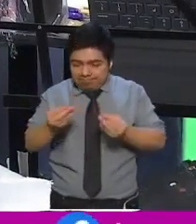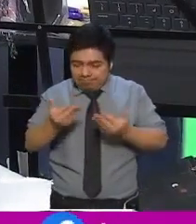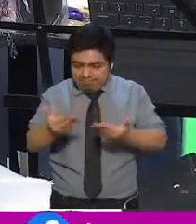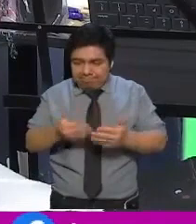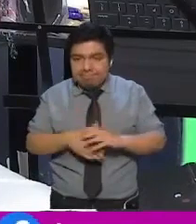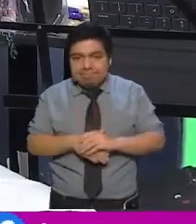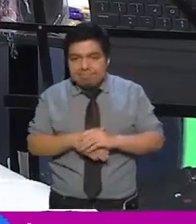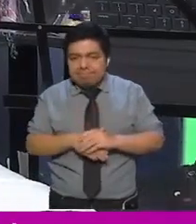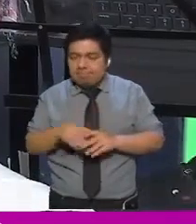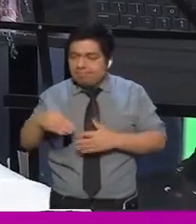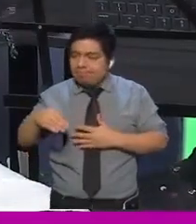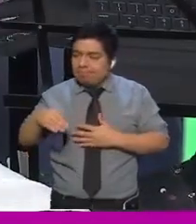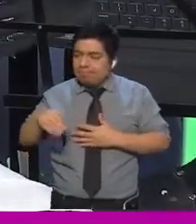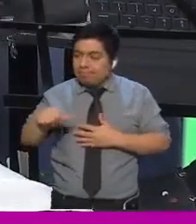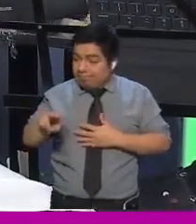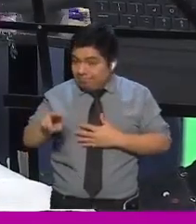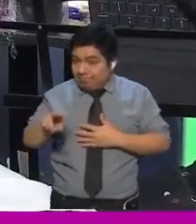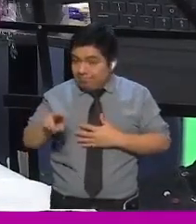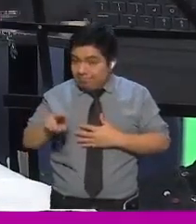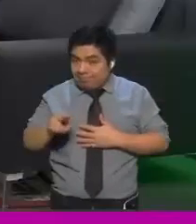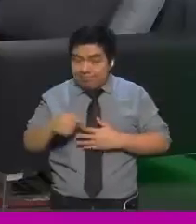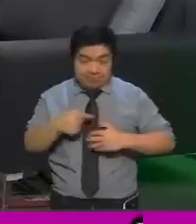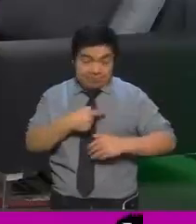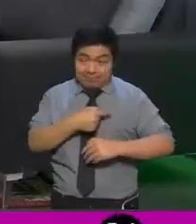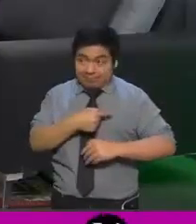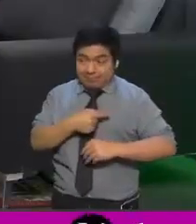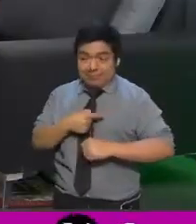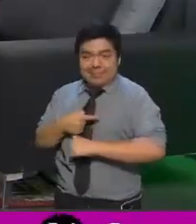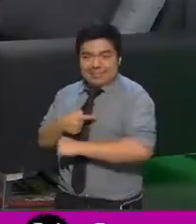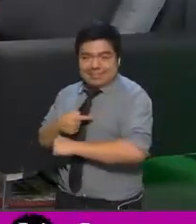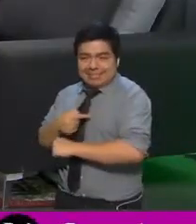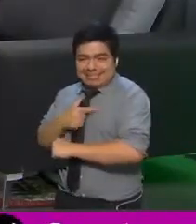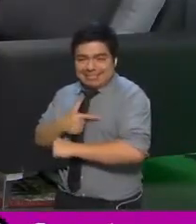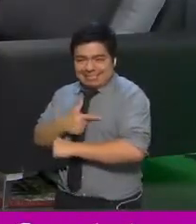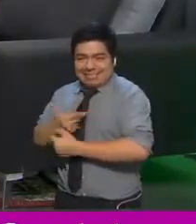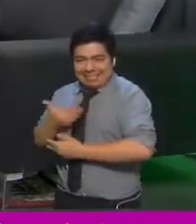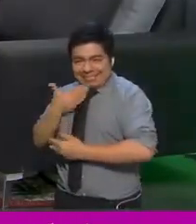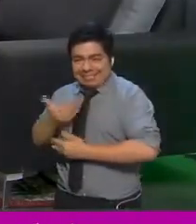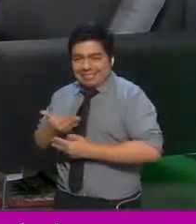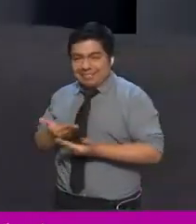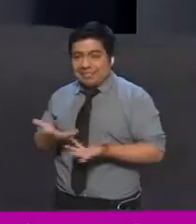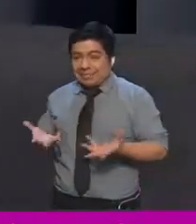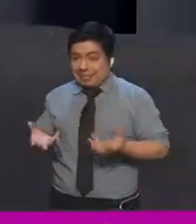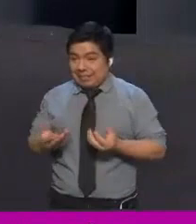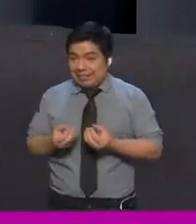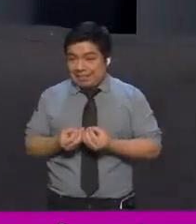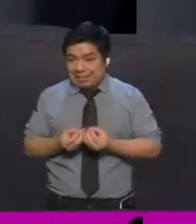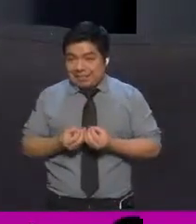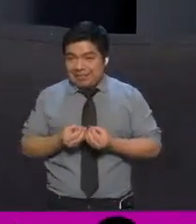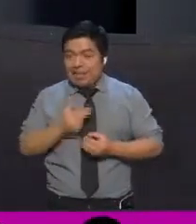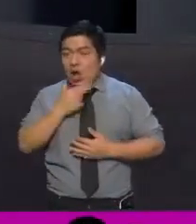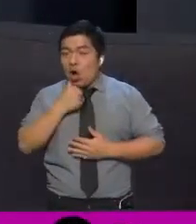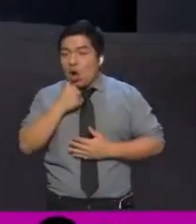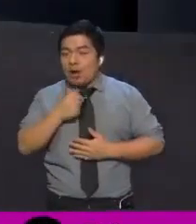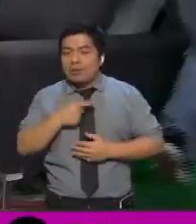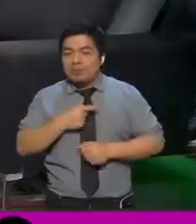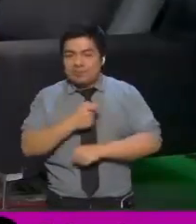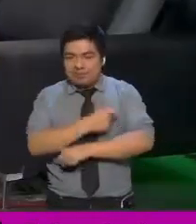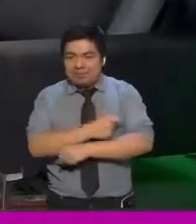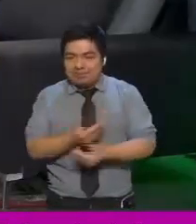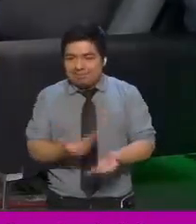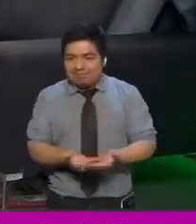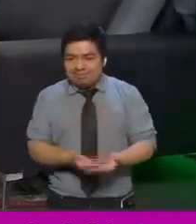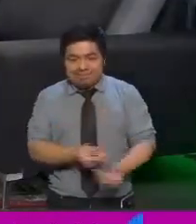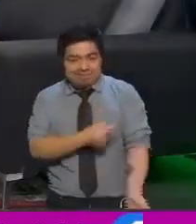mano ma Te gusta Está muy lindo mi querida te quieres tatuar la parejita perfecto dónde AC una vez